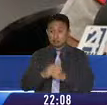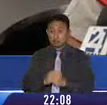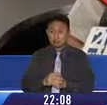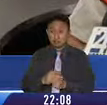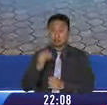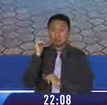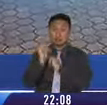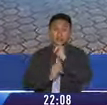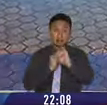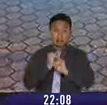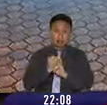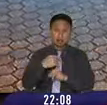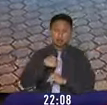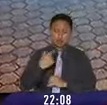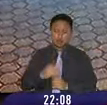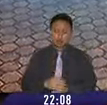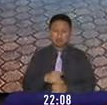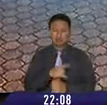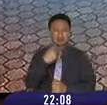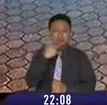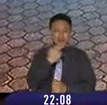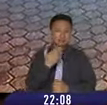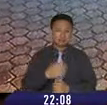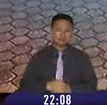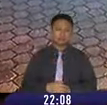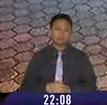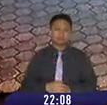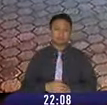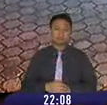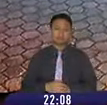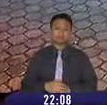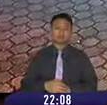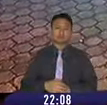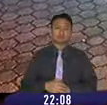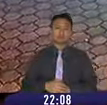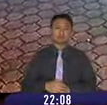internacionales. Informó Iván Casame.